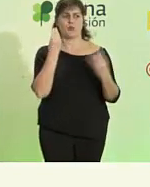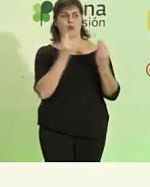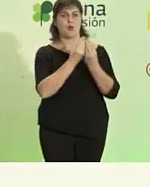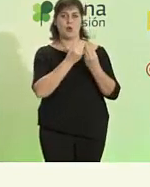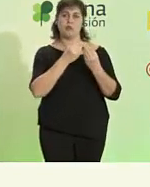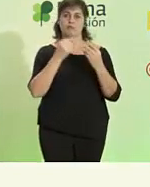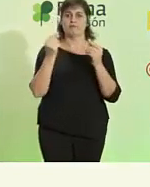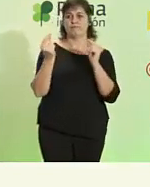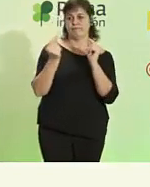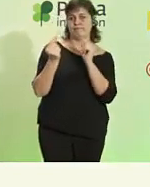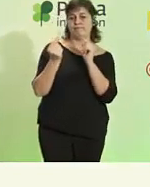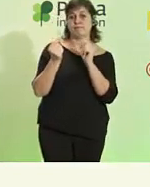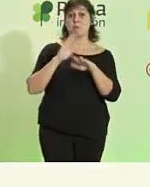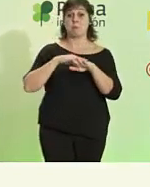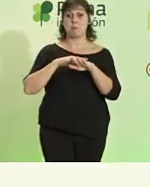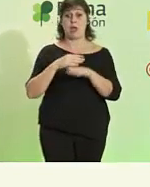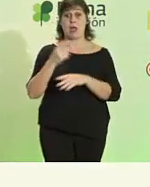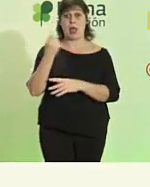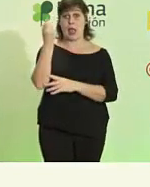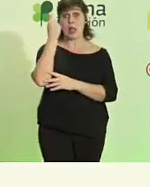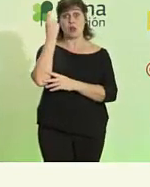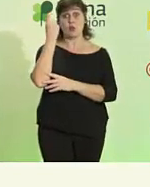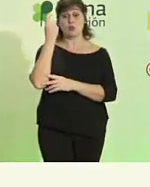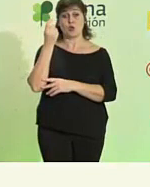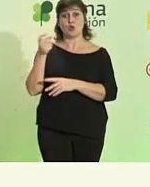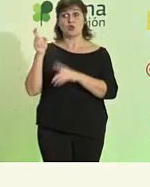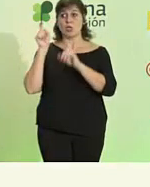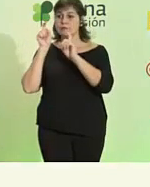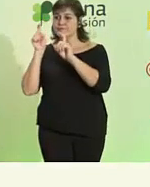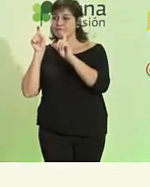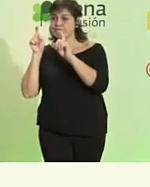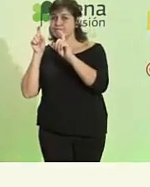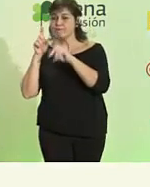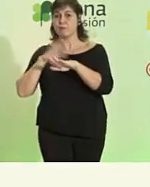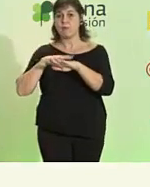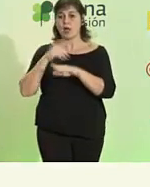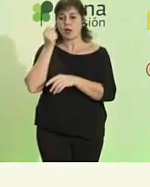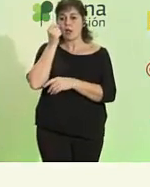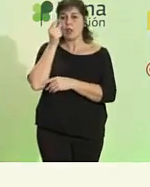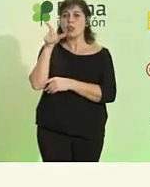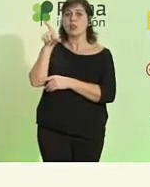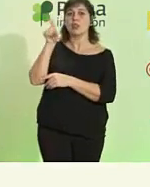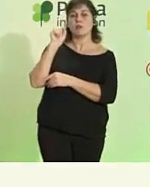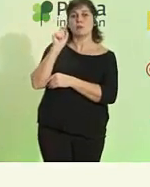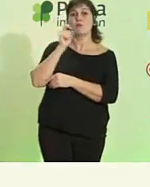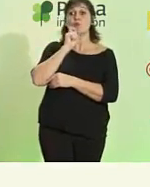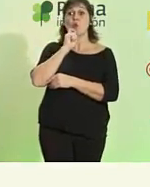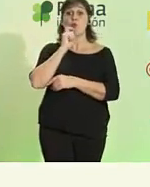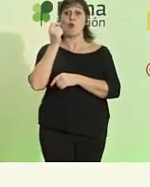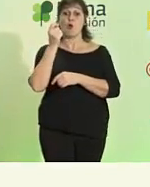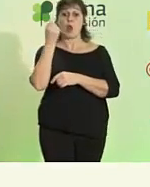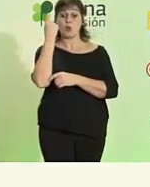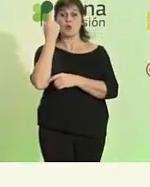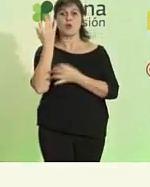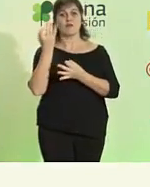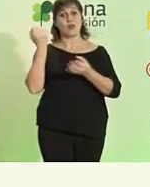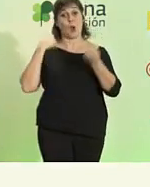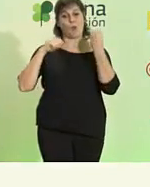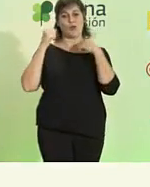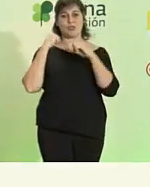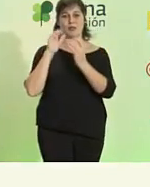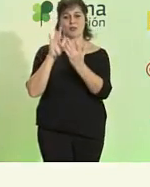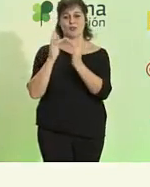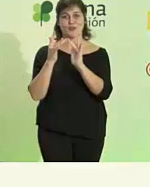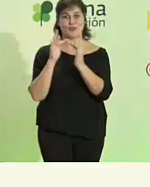alumnos a identificar y aprender cómo comportarse y cómo relacionarse